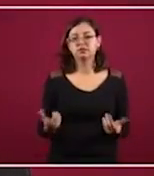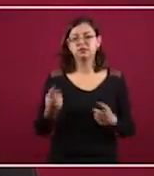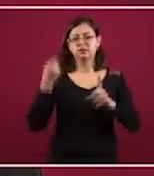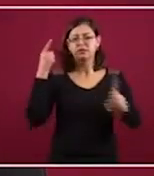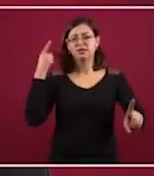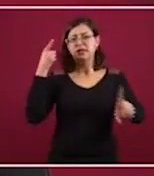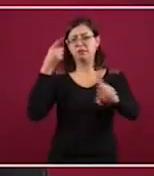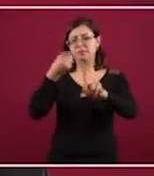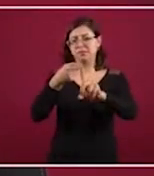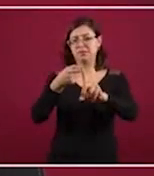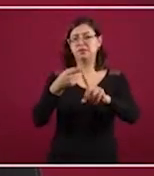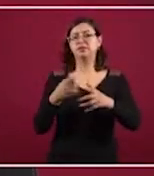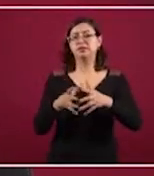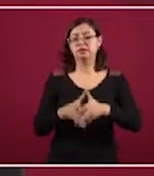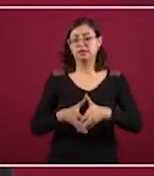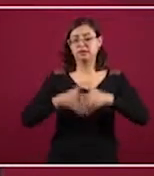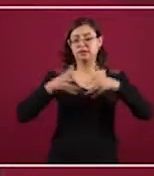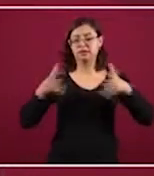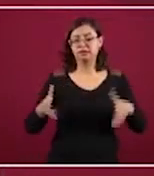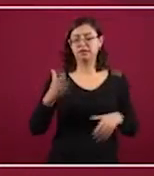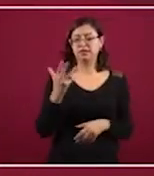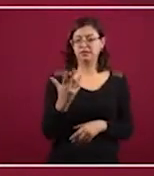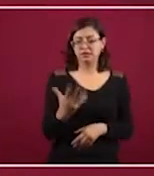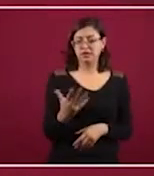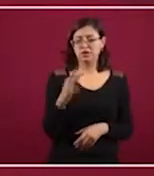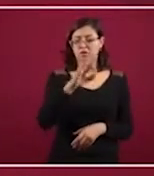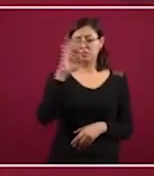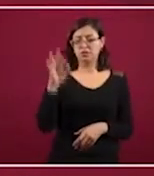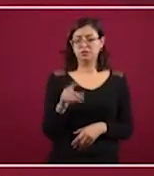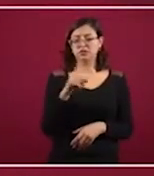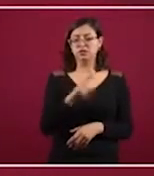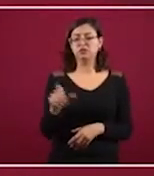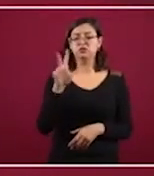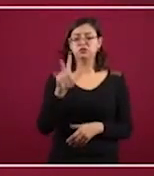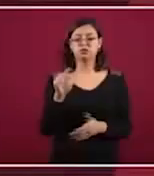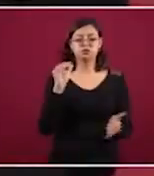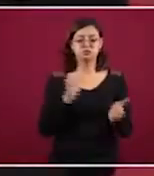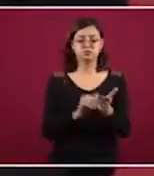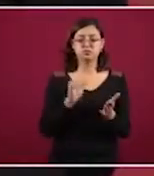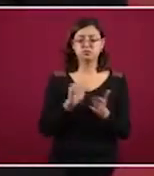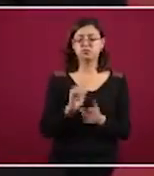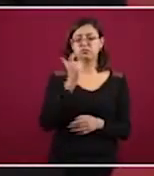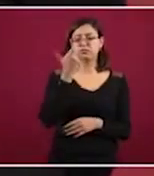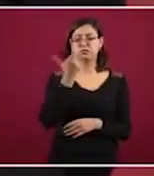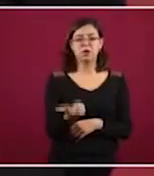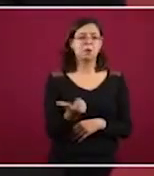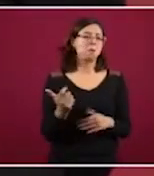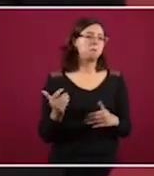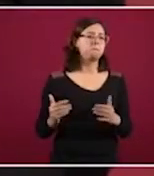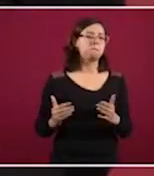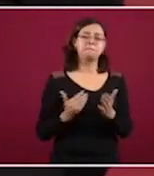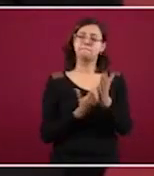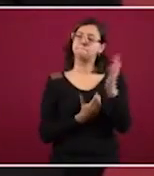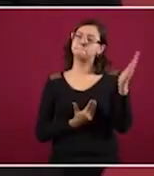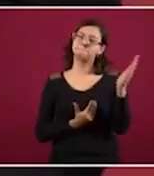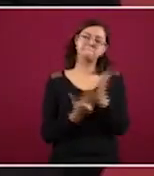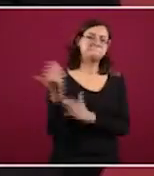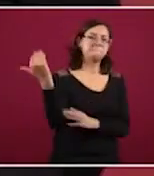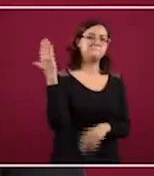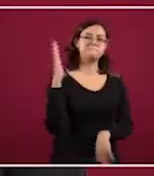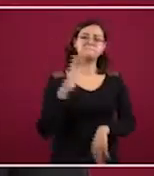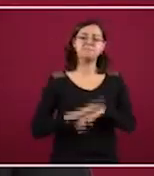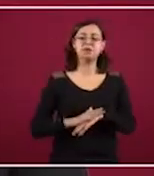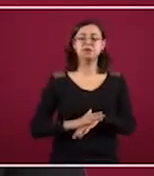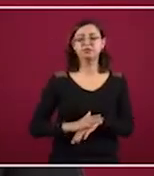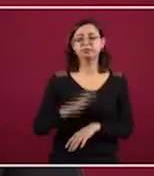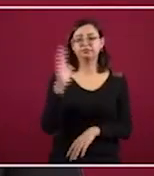un aumento del 5% llegáramos a 118 mil millones de pesos fue rebasada la expectativa y